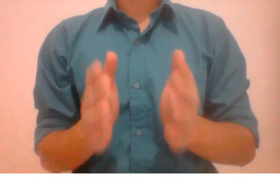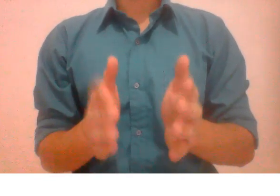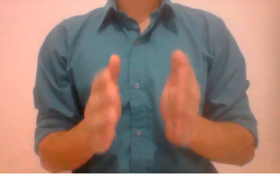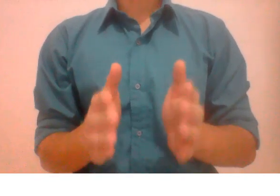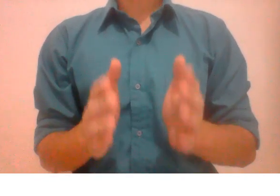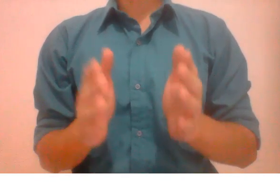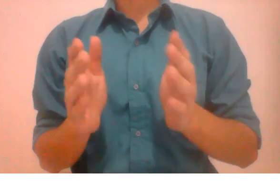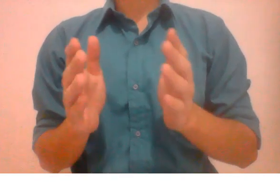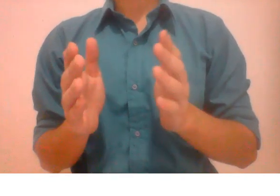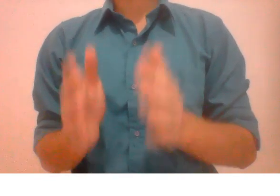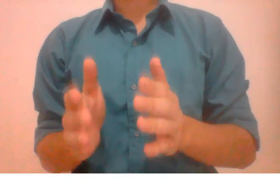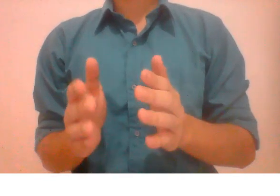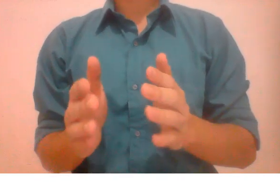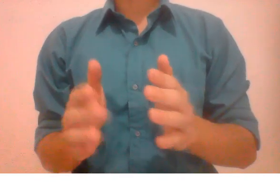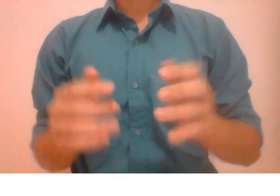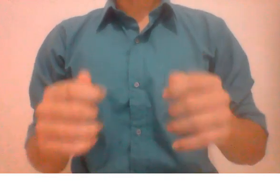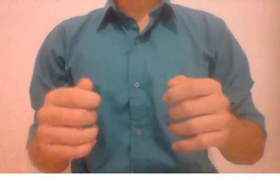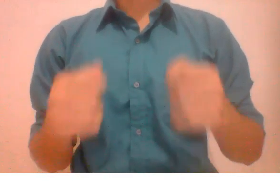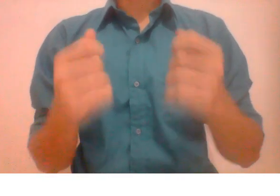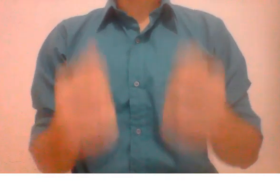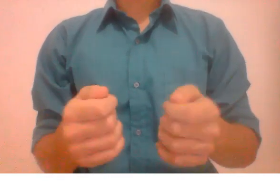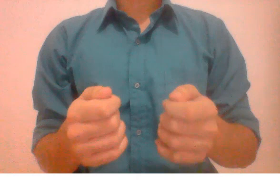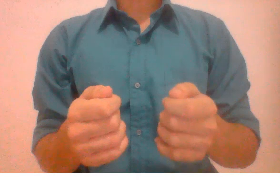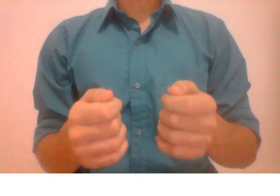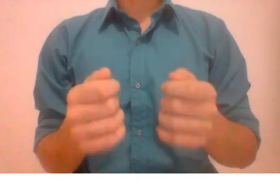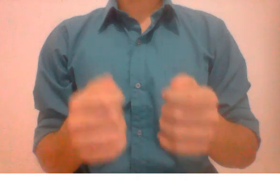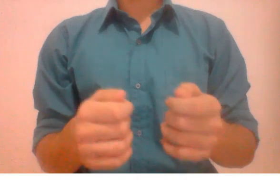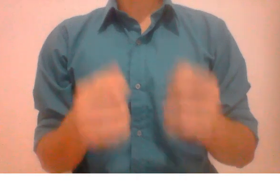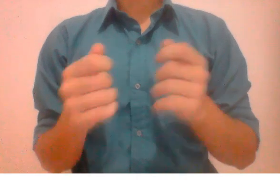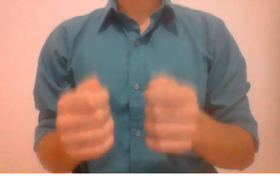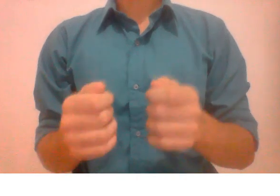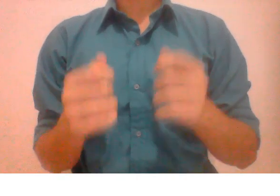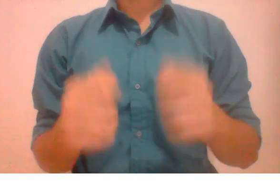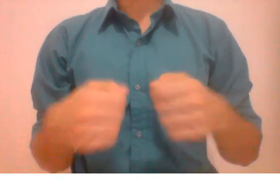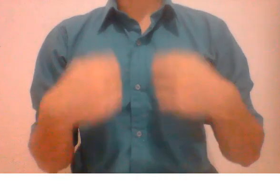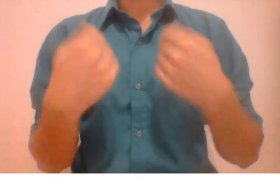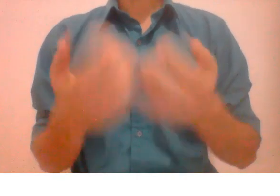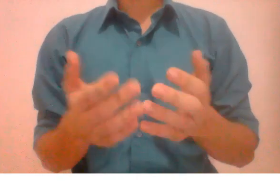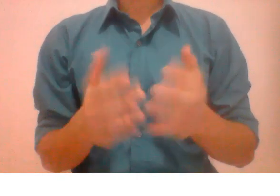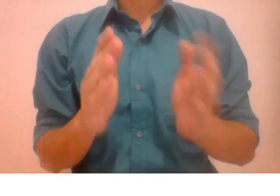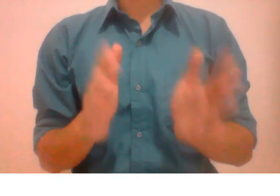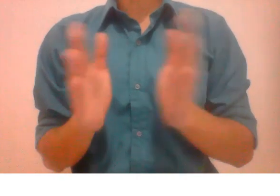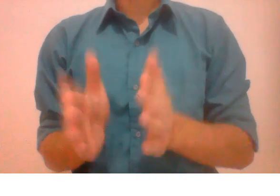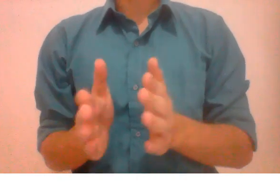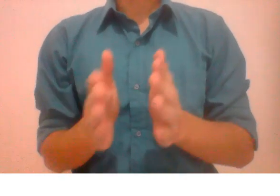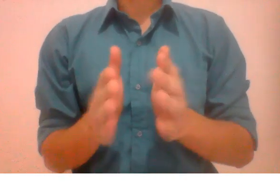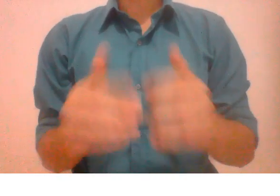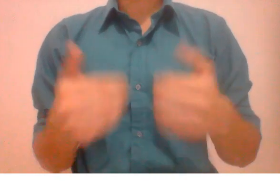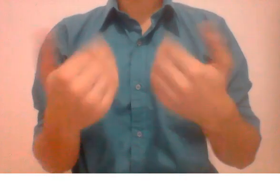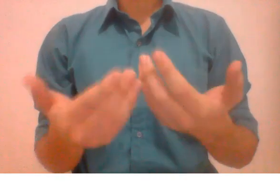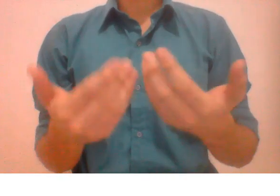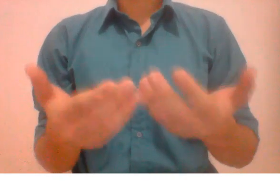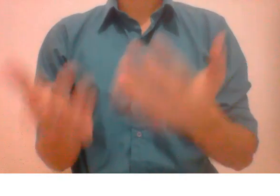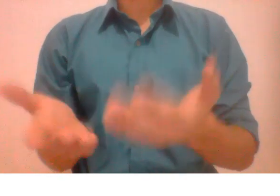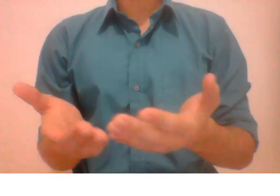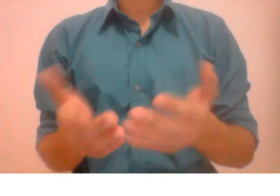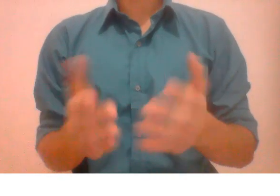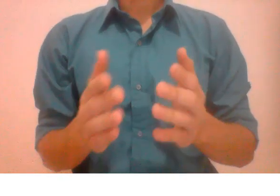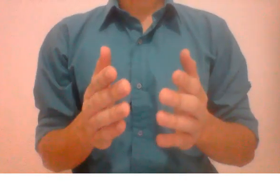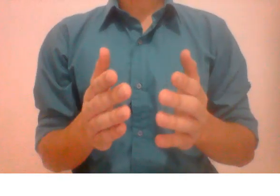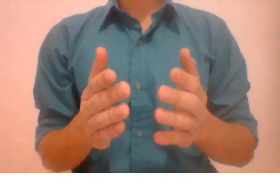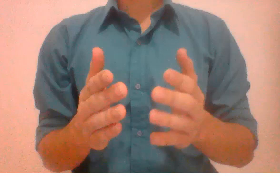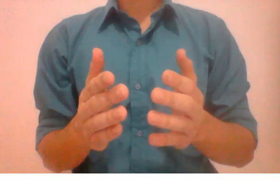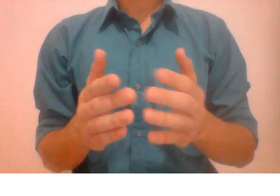había prácticamente recibido sobornos y que precisamente para que Anaya no interviniera en estas